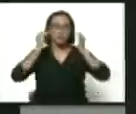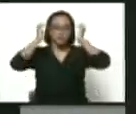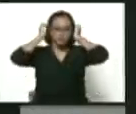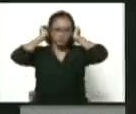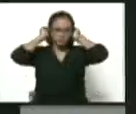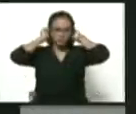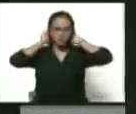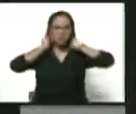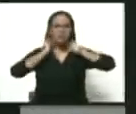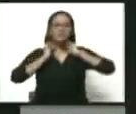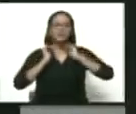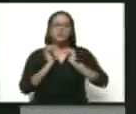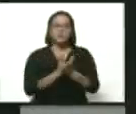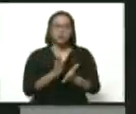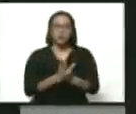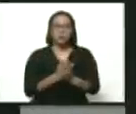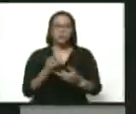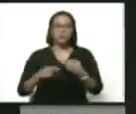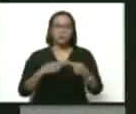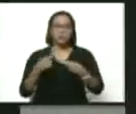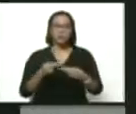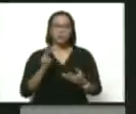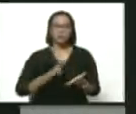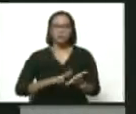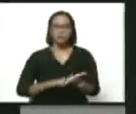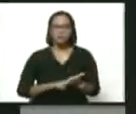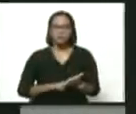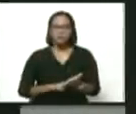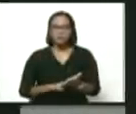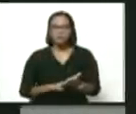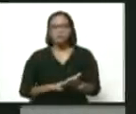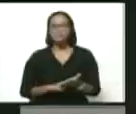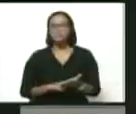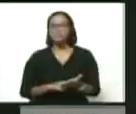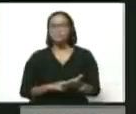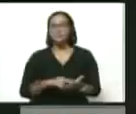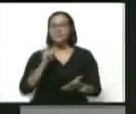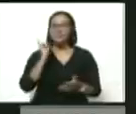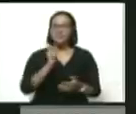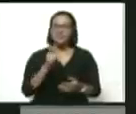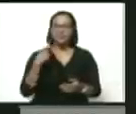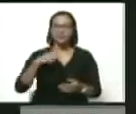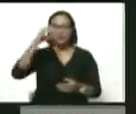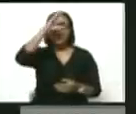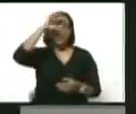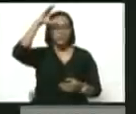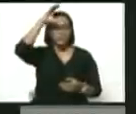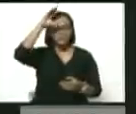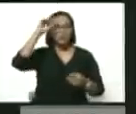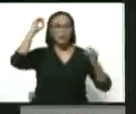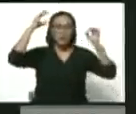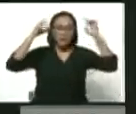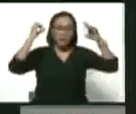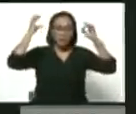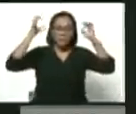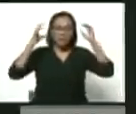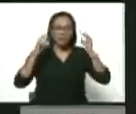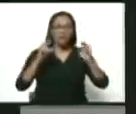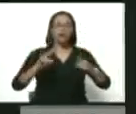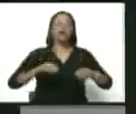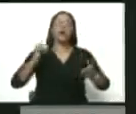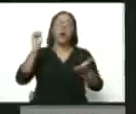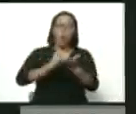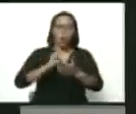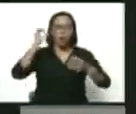siempre una revolución verdadera. Para que sea verdadera, debe tener la capacidad para inventarse,